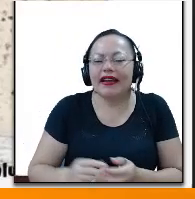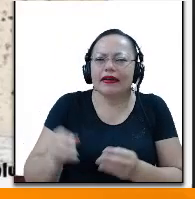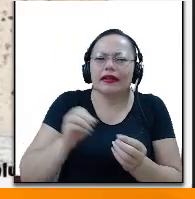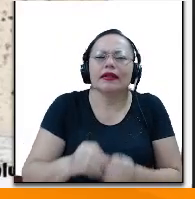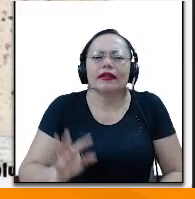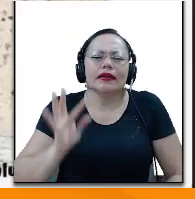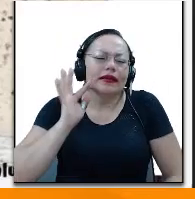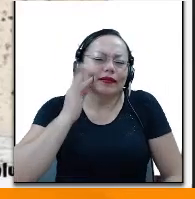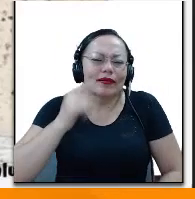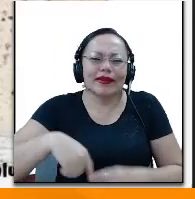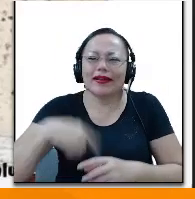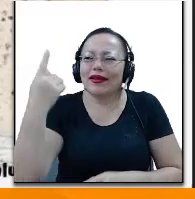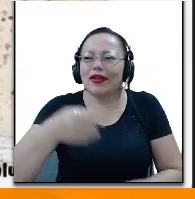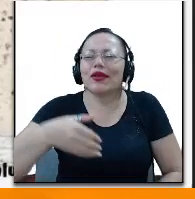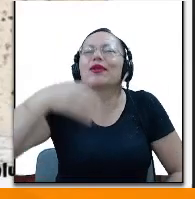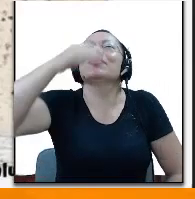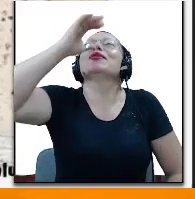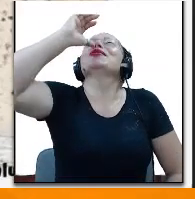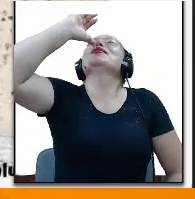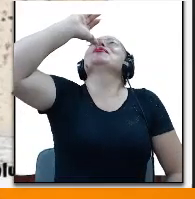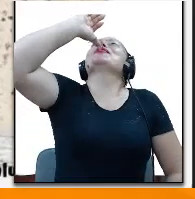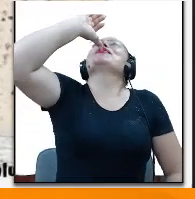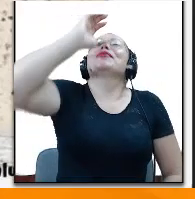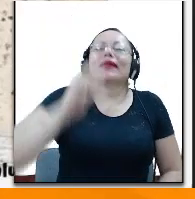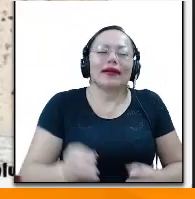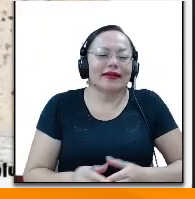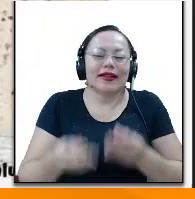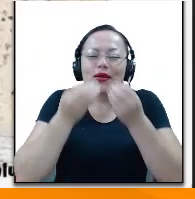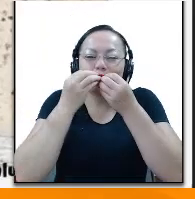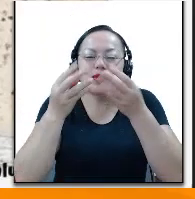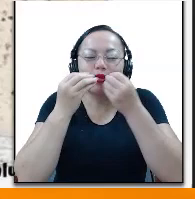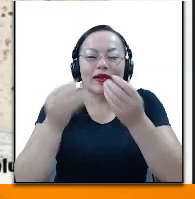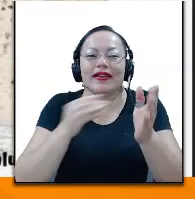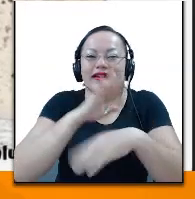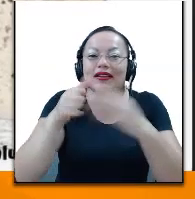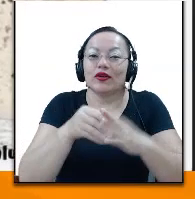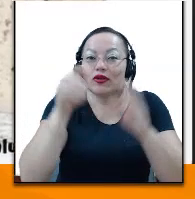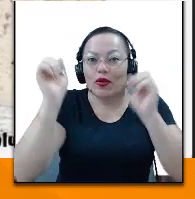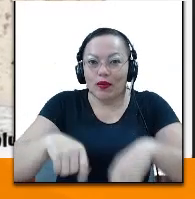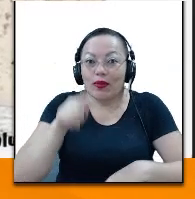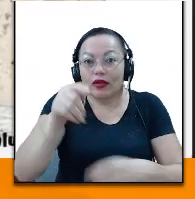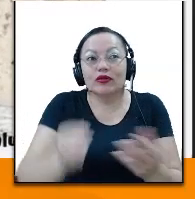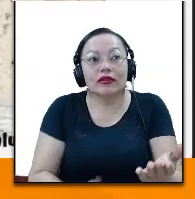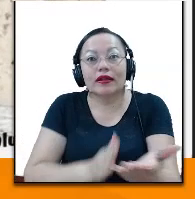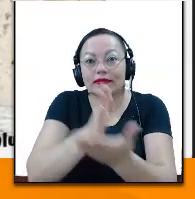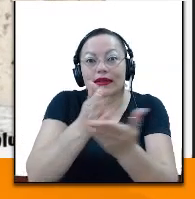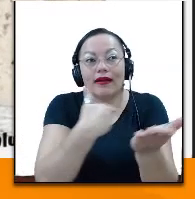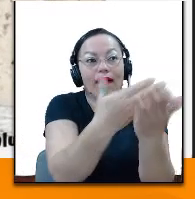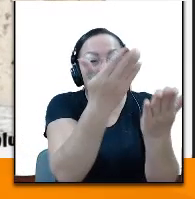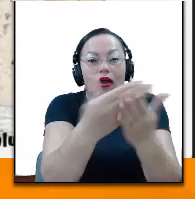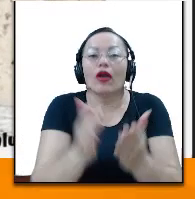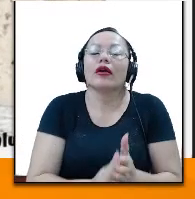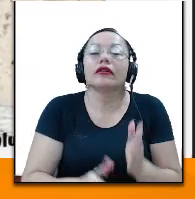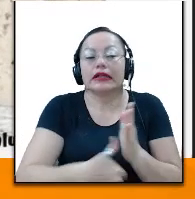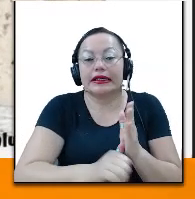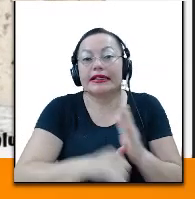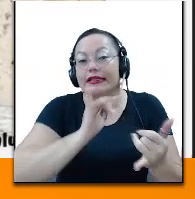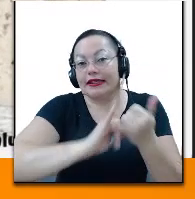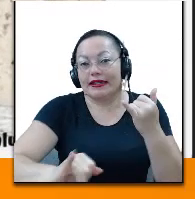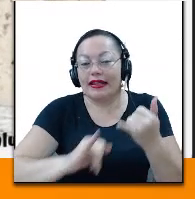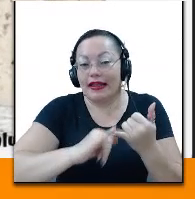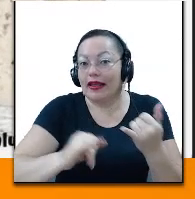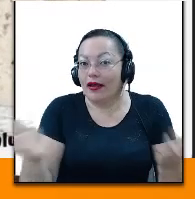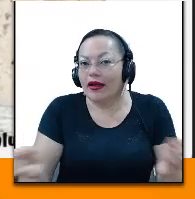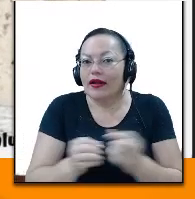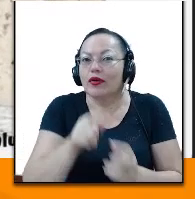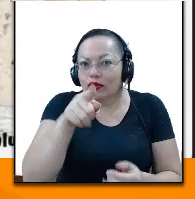rico, muy delicioso, muy gustable. Así que los que puedan salir hoy, tengan obviamente el pico y cédula, salgan y